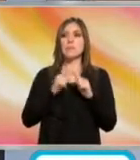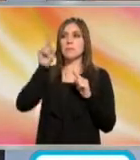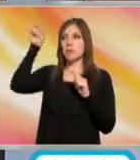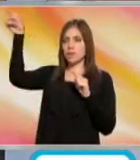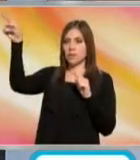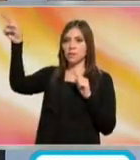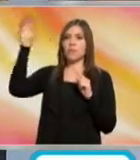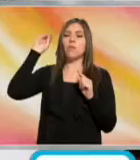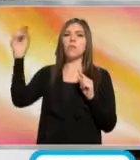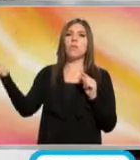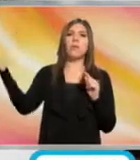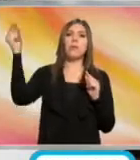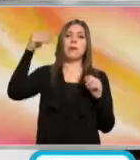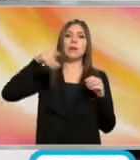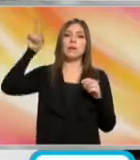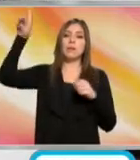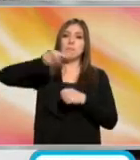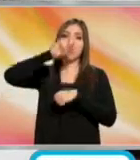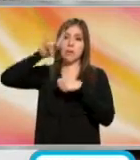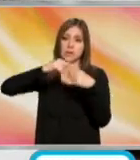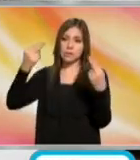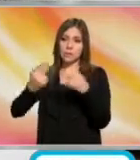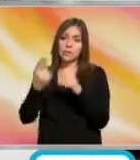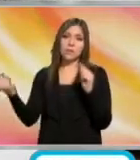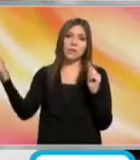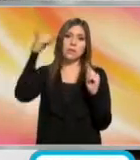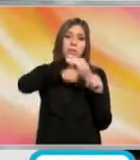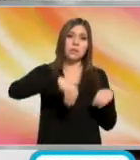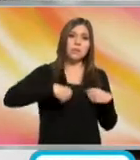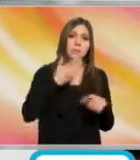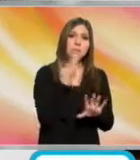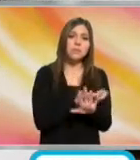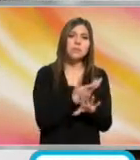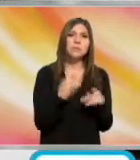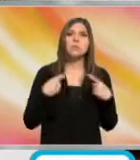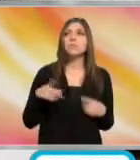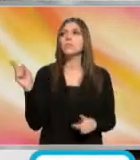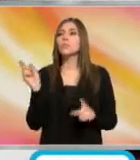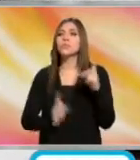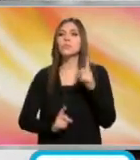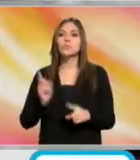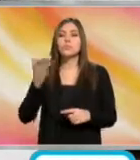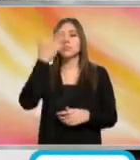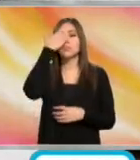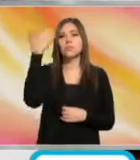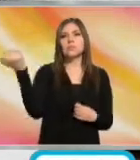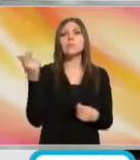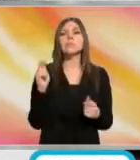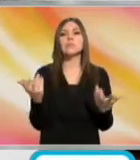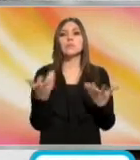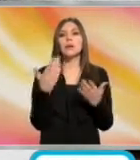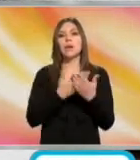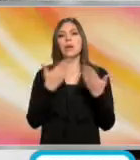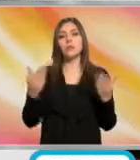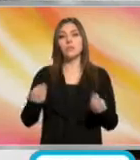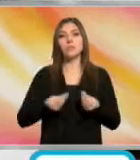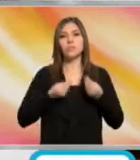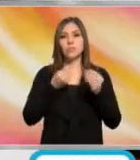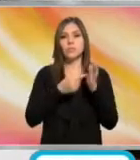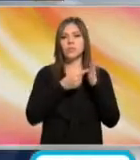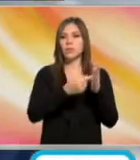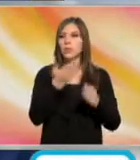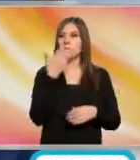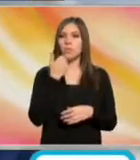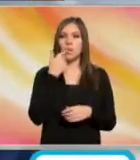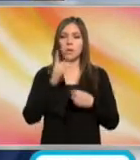residencia permanente y que vienen de esos países. ¿Qué pasa con ellos ahora? Ahora, con esta nueva orden ejecutiva muy importante, no se ven